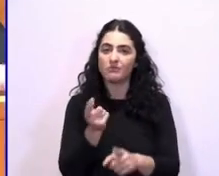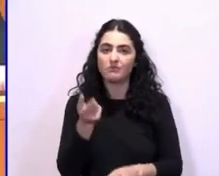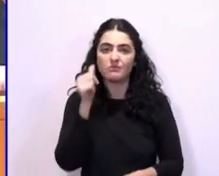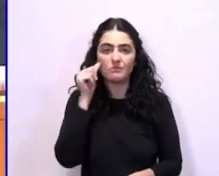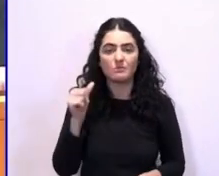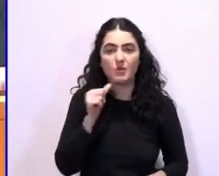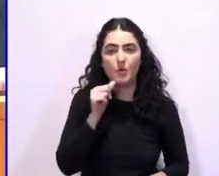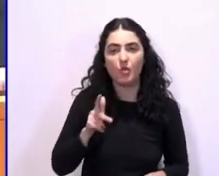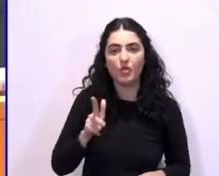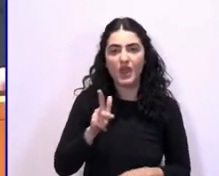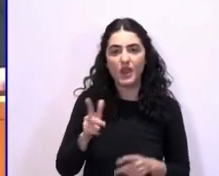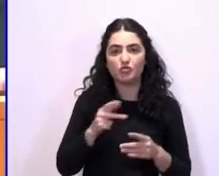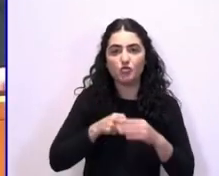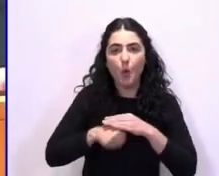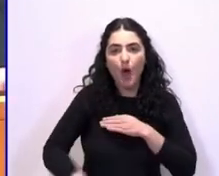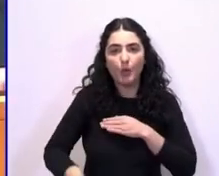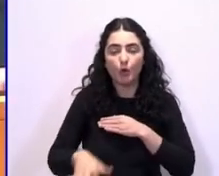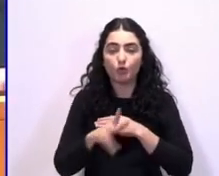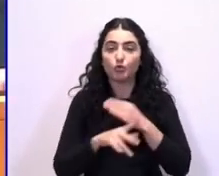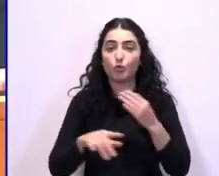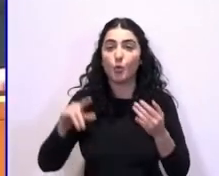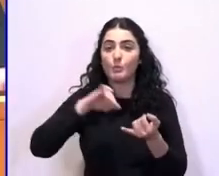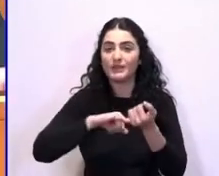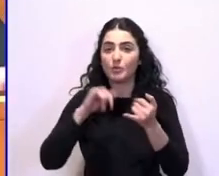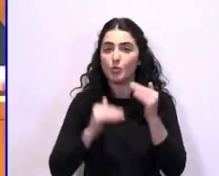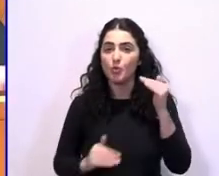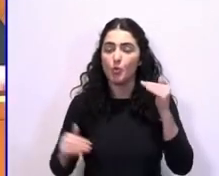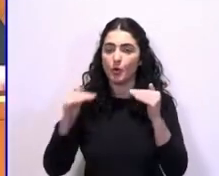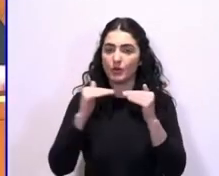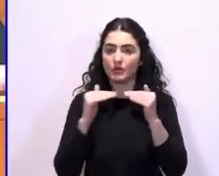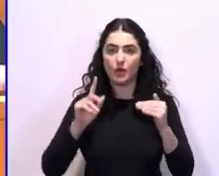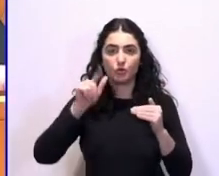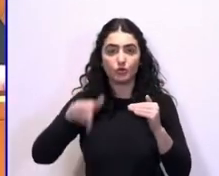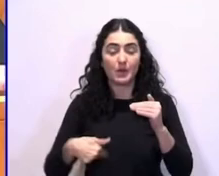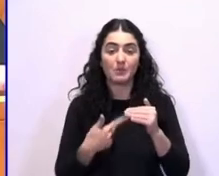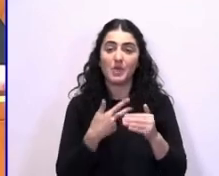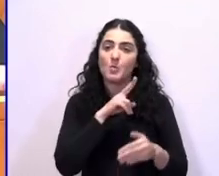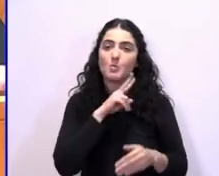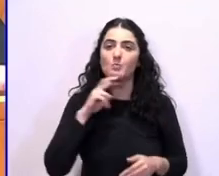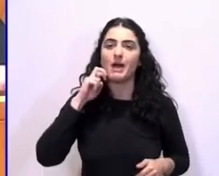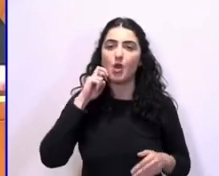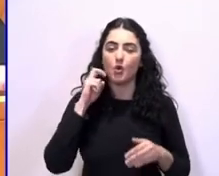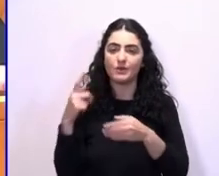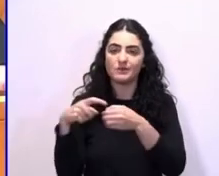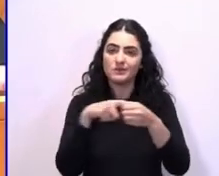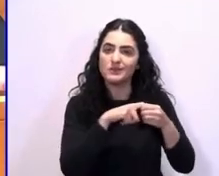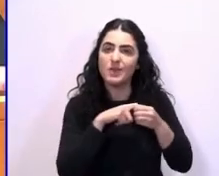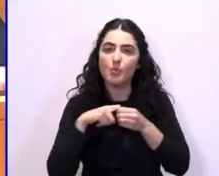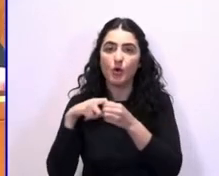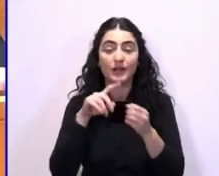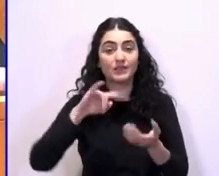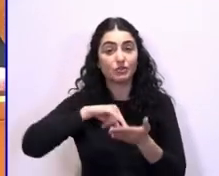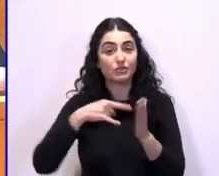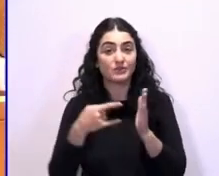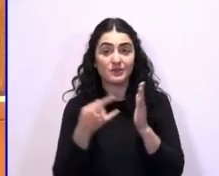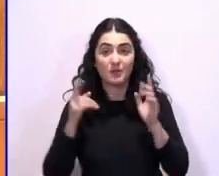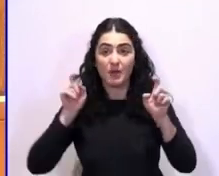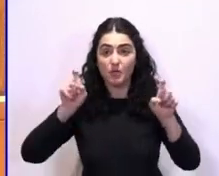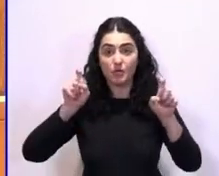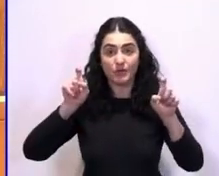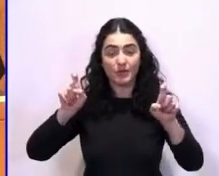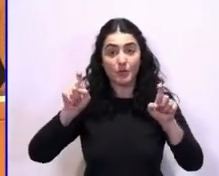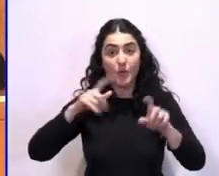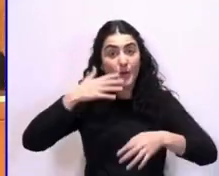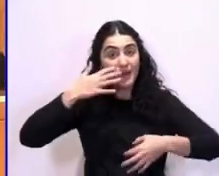matrimonio igualitario, la inclusión de los valores democráticos y del pluralismo moral en el sistema educativo, no podrían ser una